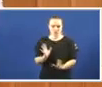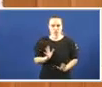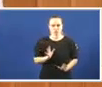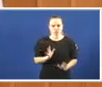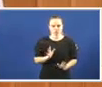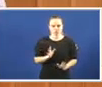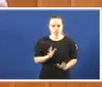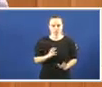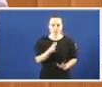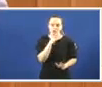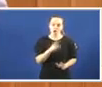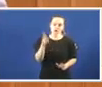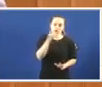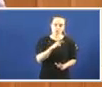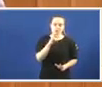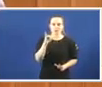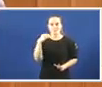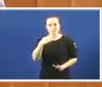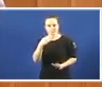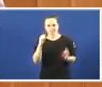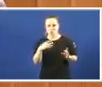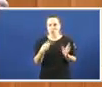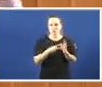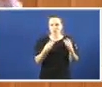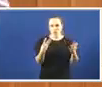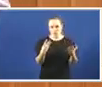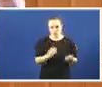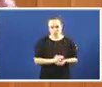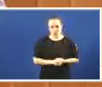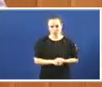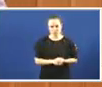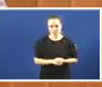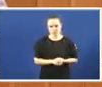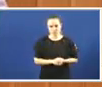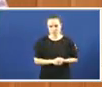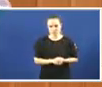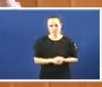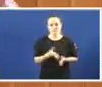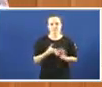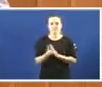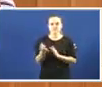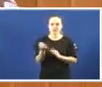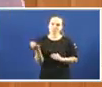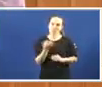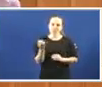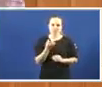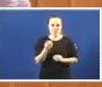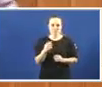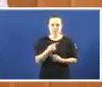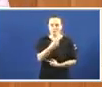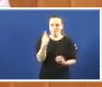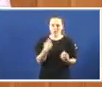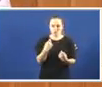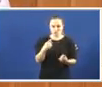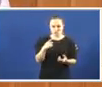de PIB que tiñamos no ano 2008. E iso nos obliga, señor conselleiro, a respostar á pregunta que lle fixo hoxe